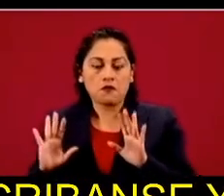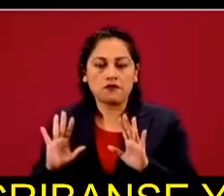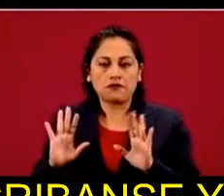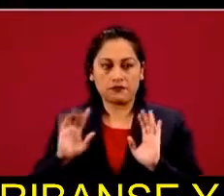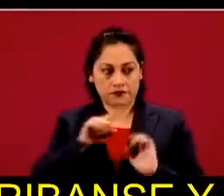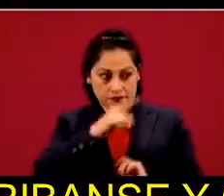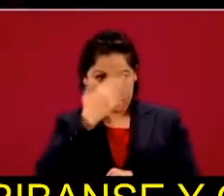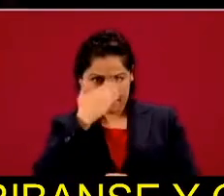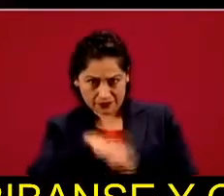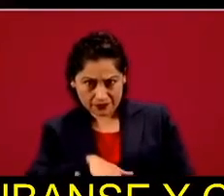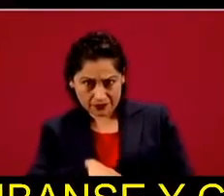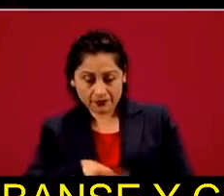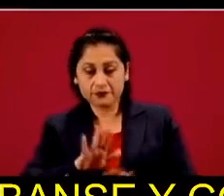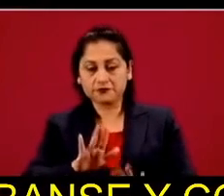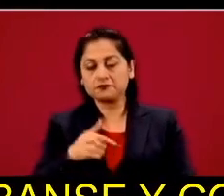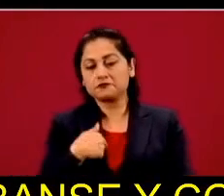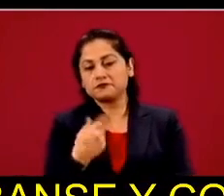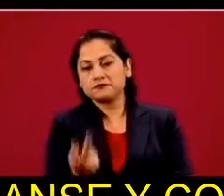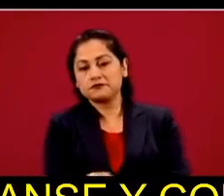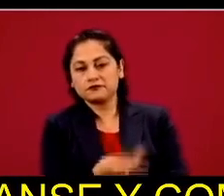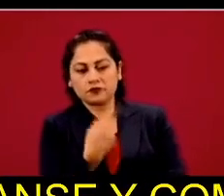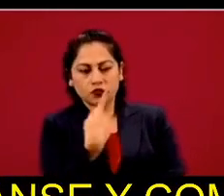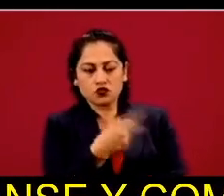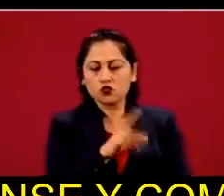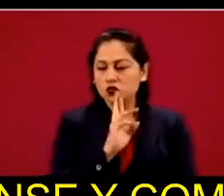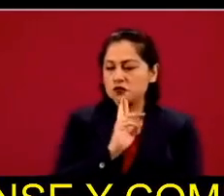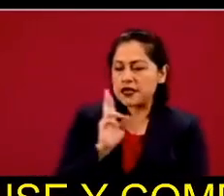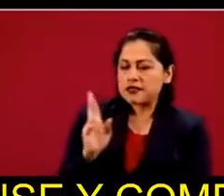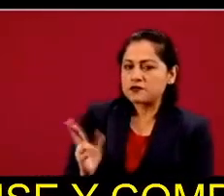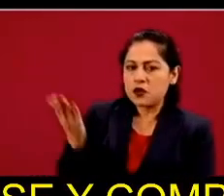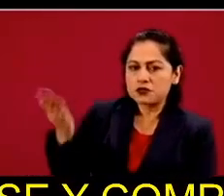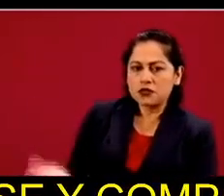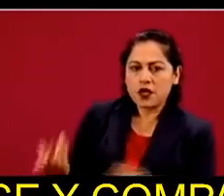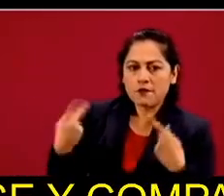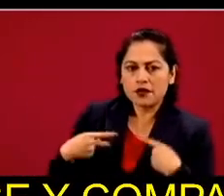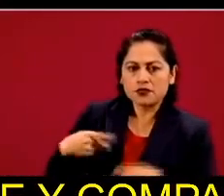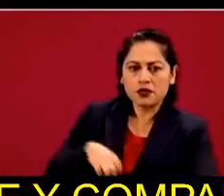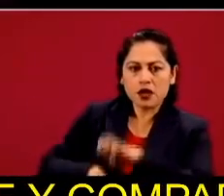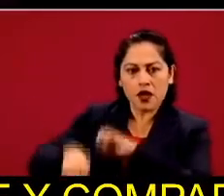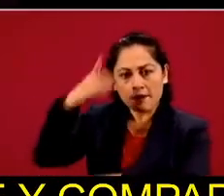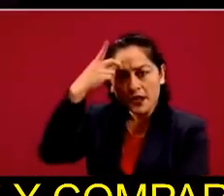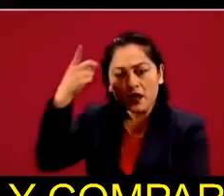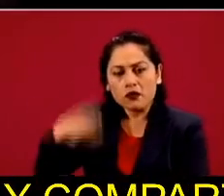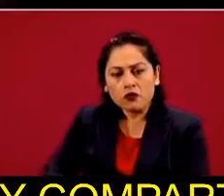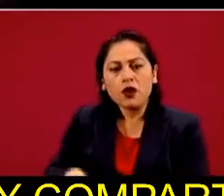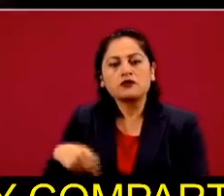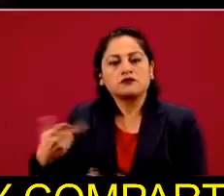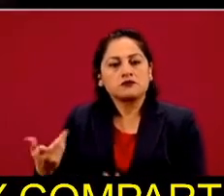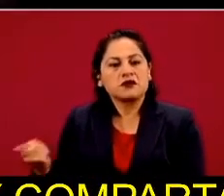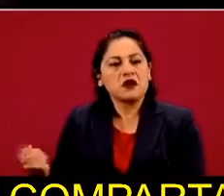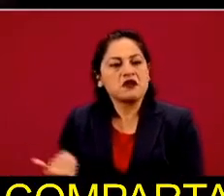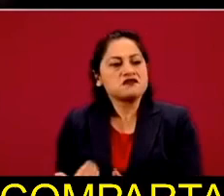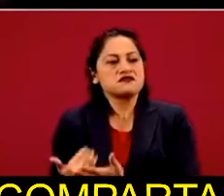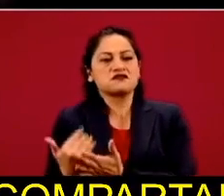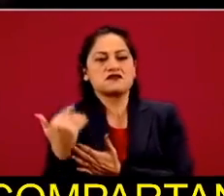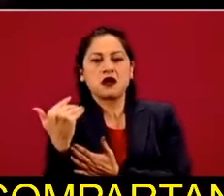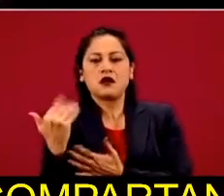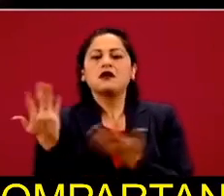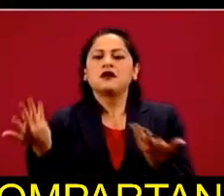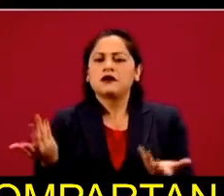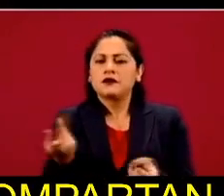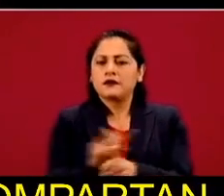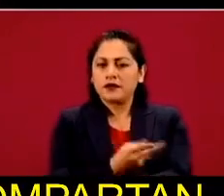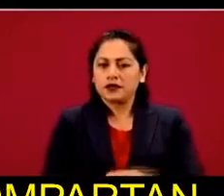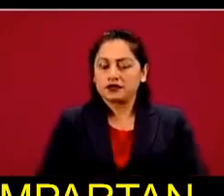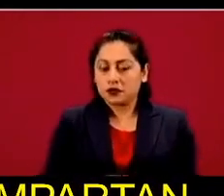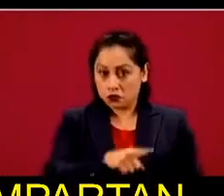la amenaza de este empresario y a su prepotencia? ¿Piensa usted que la lucha de la anticorrupción debe de ser